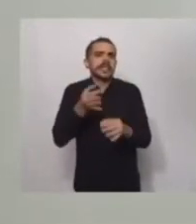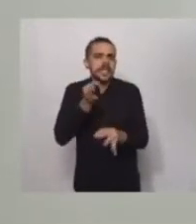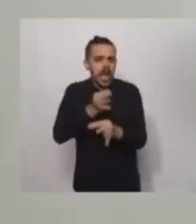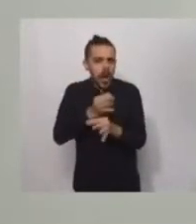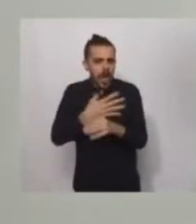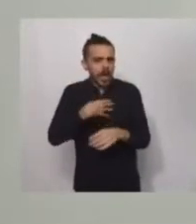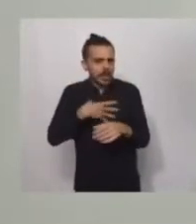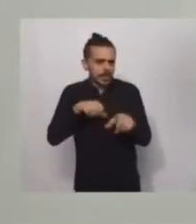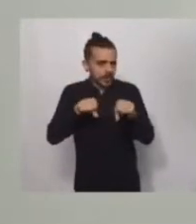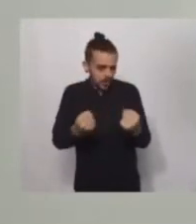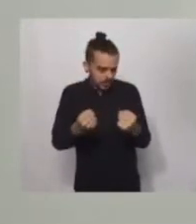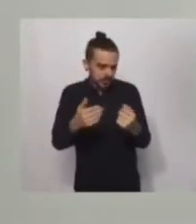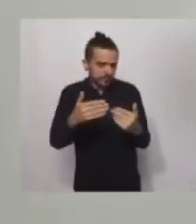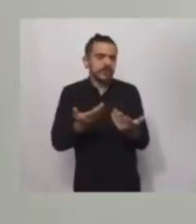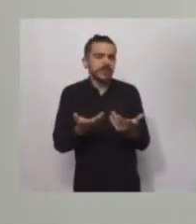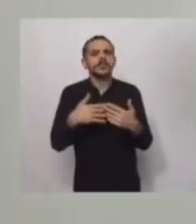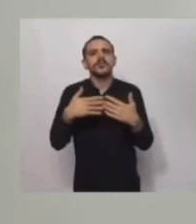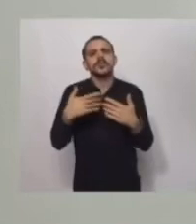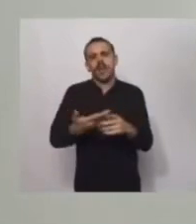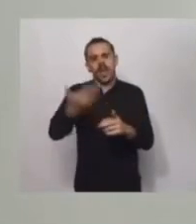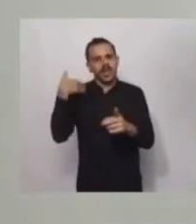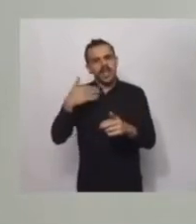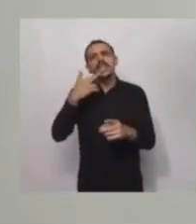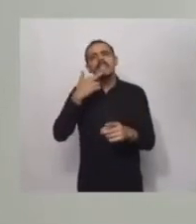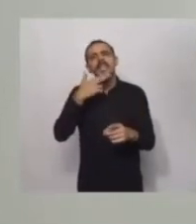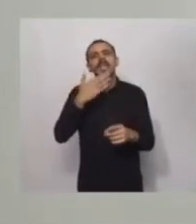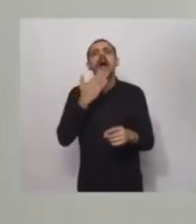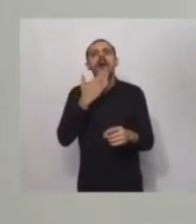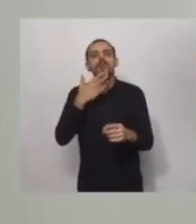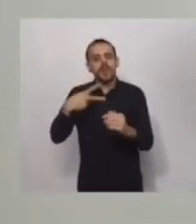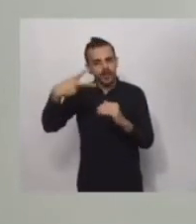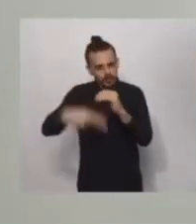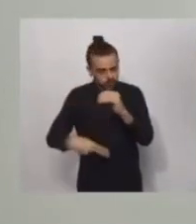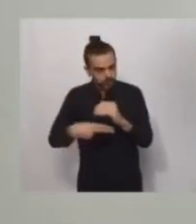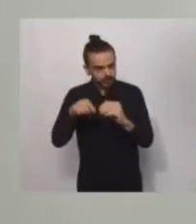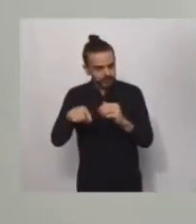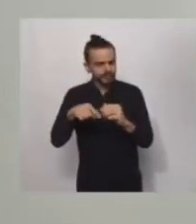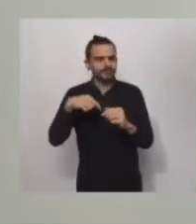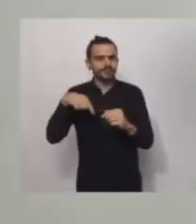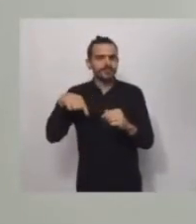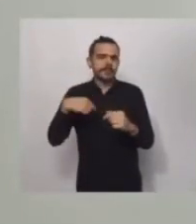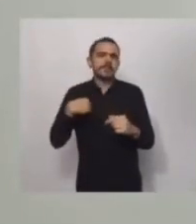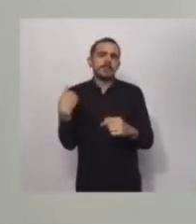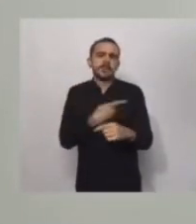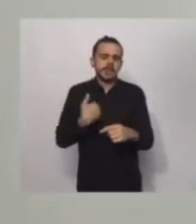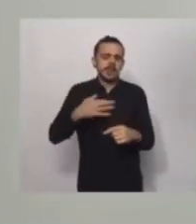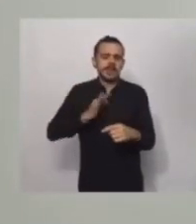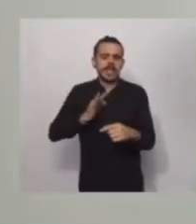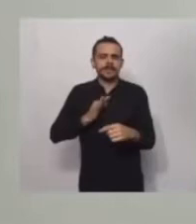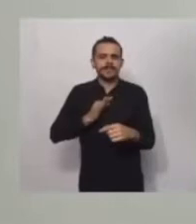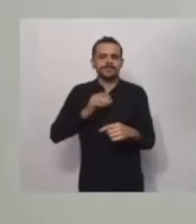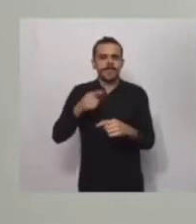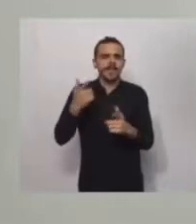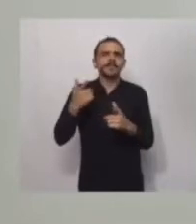la tecnología, está todo el tiempo con la tecnología, y ahí sí se vio. Nosotros tuvimos secundario abierto 6 meses aproximadamente, un poquito